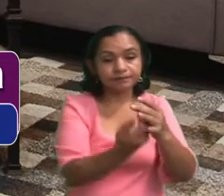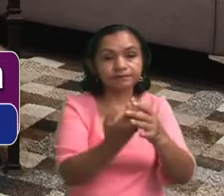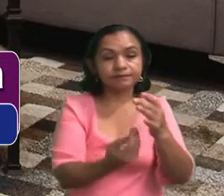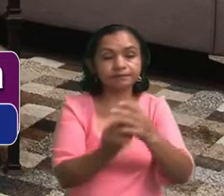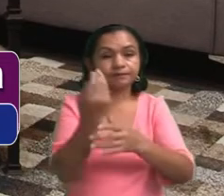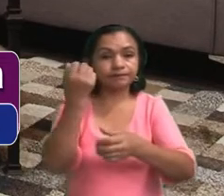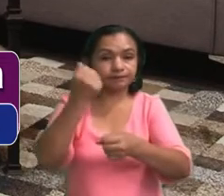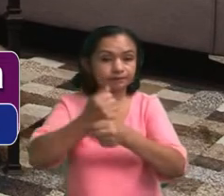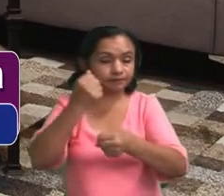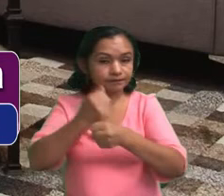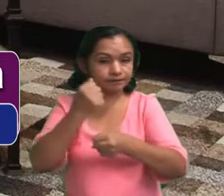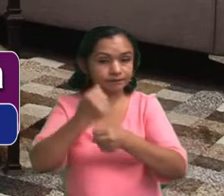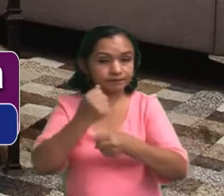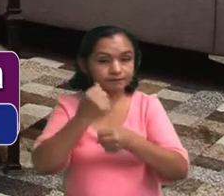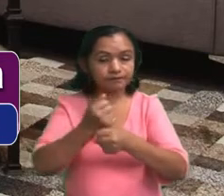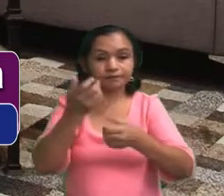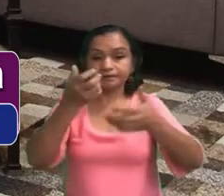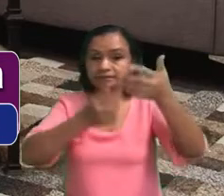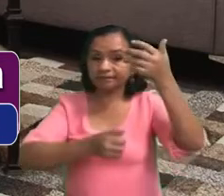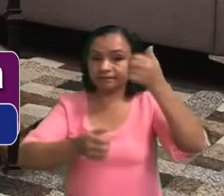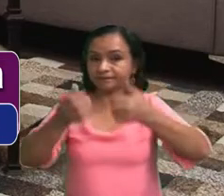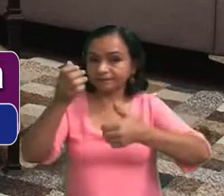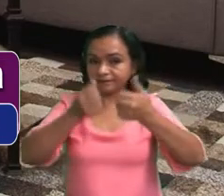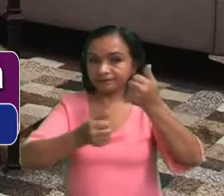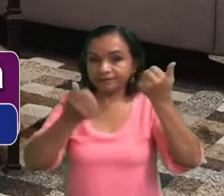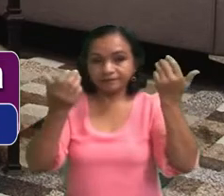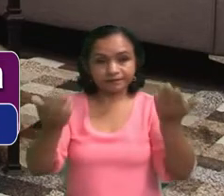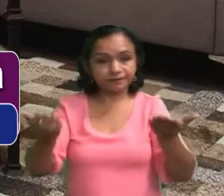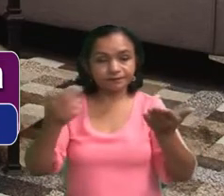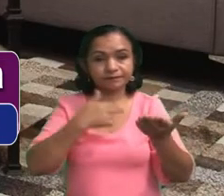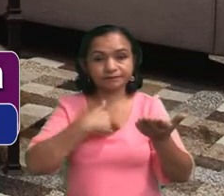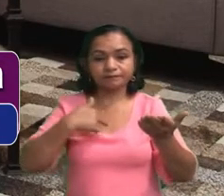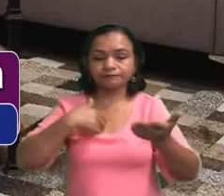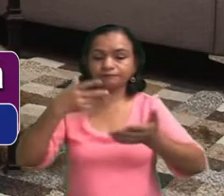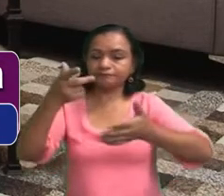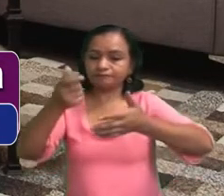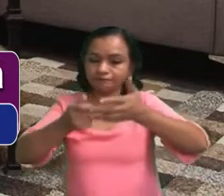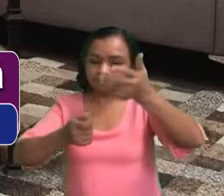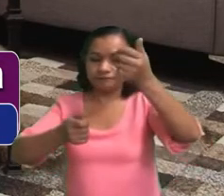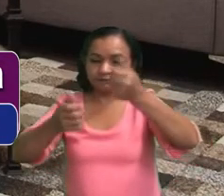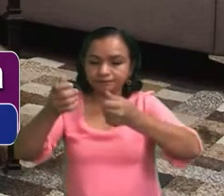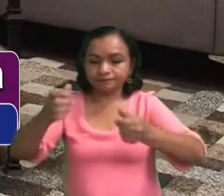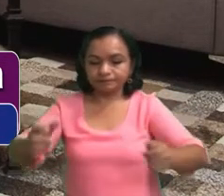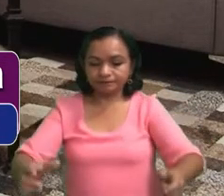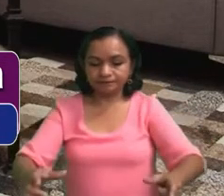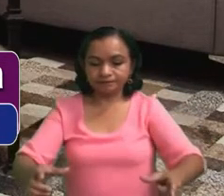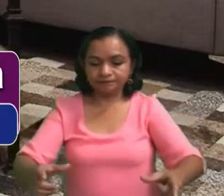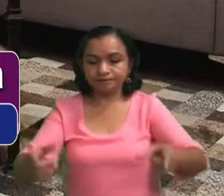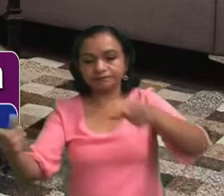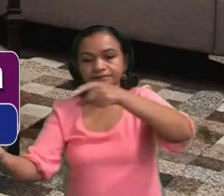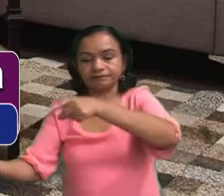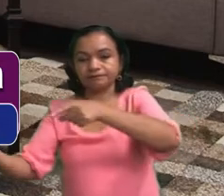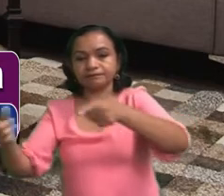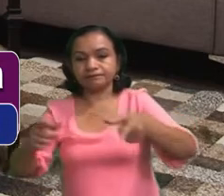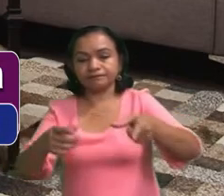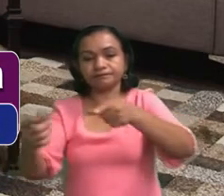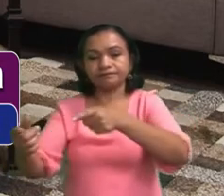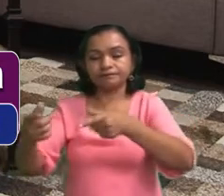en la producción láctea, ¿verdad? Entonces, el papá está ordeñando y el hijo está echando los terneros,